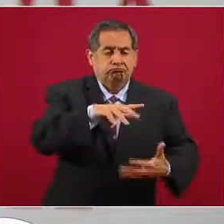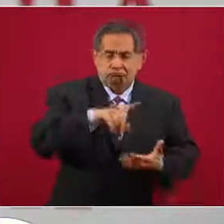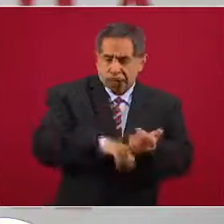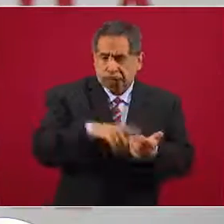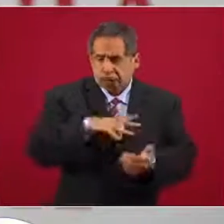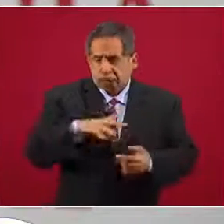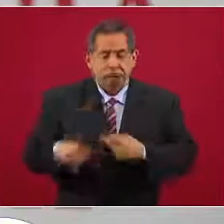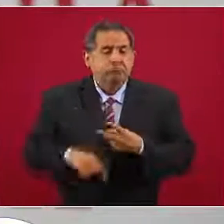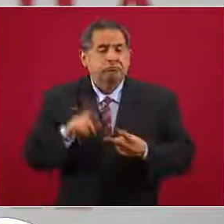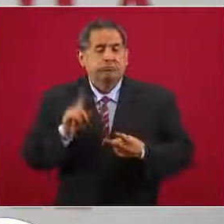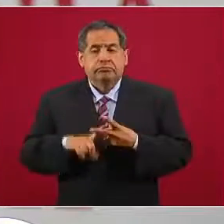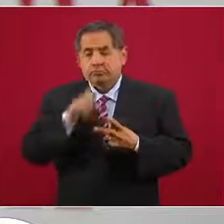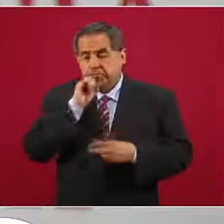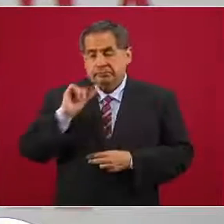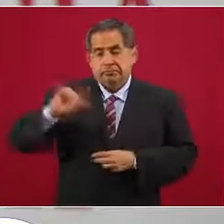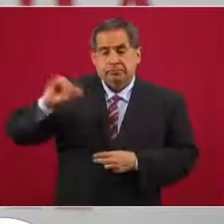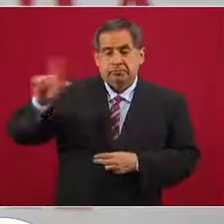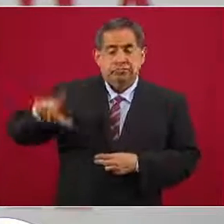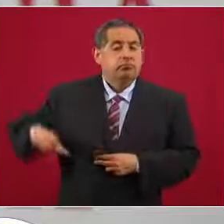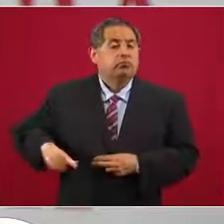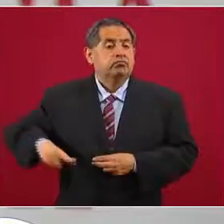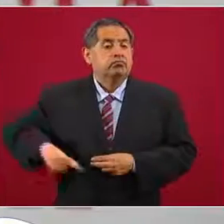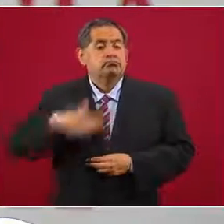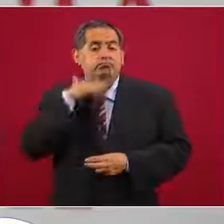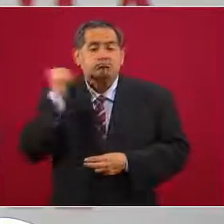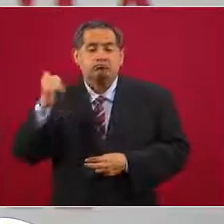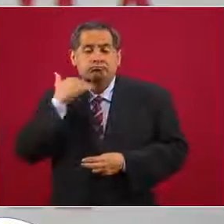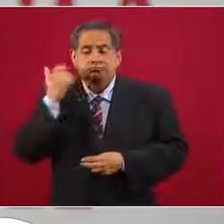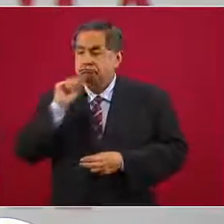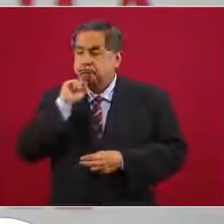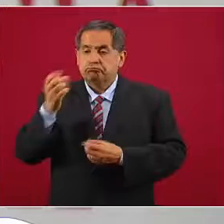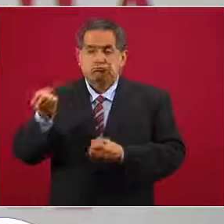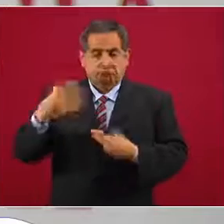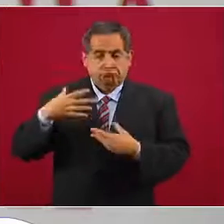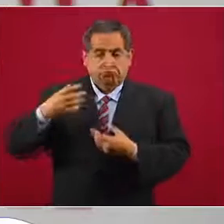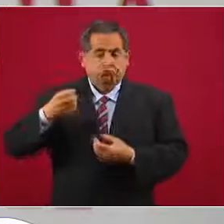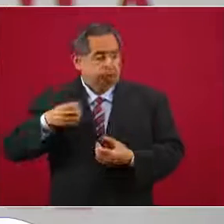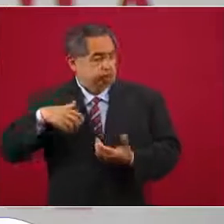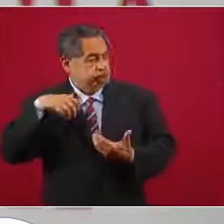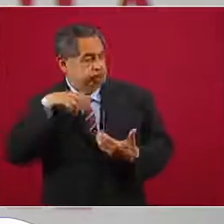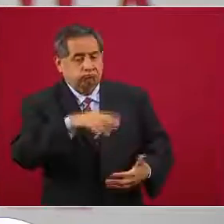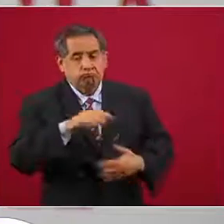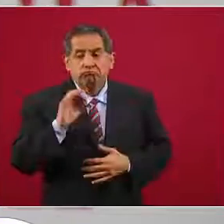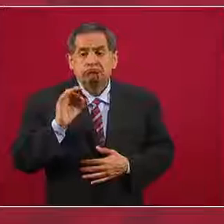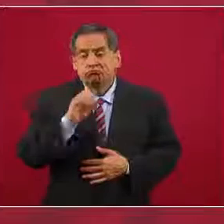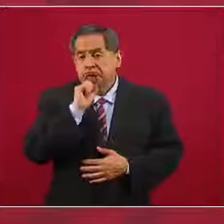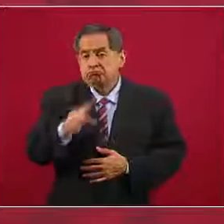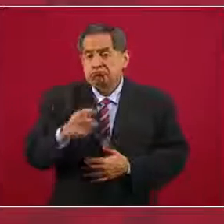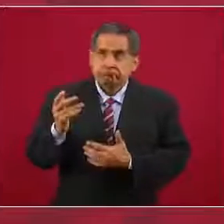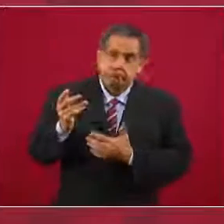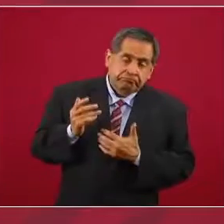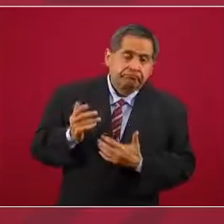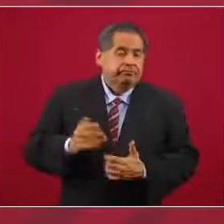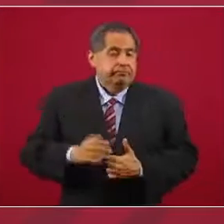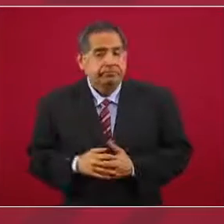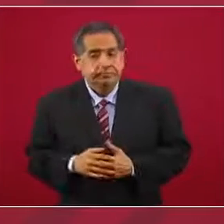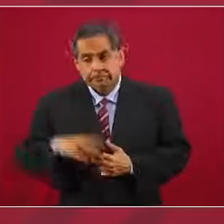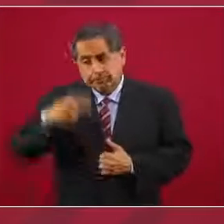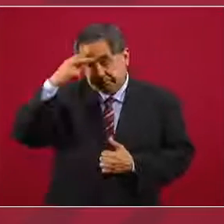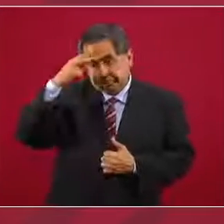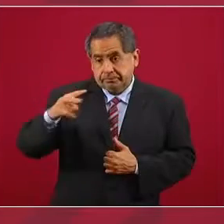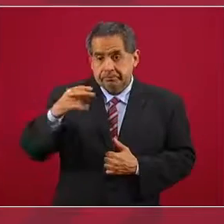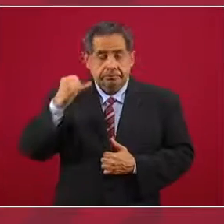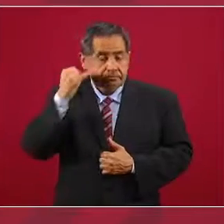Recibimos un equipo técnico alto nivel del gobierno de Alemania apenas hace unas horas. Y México y Japón, de manera